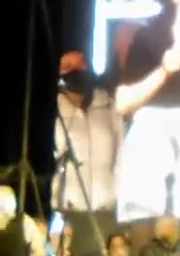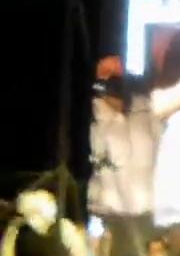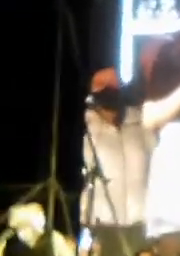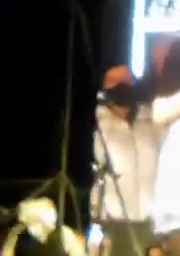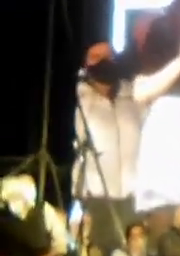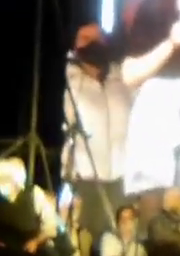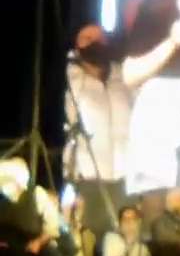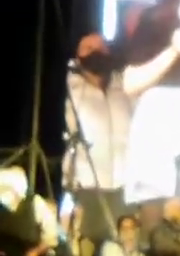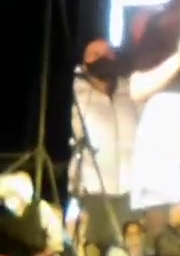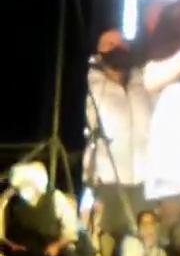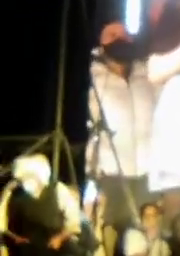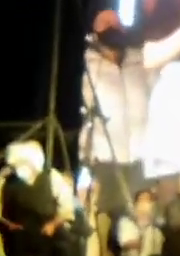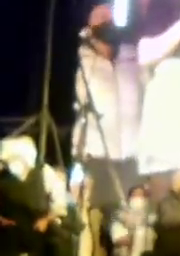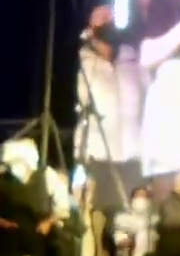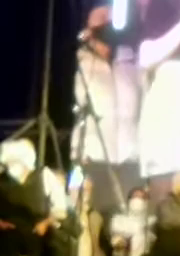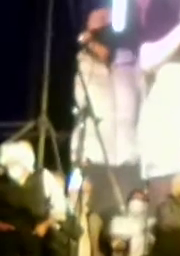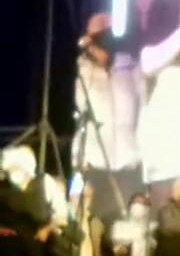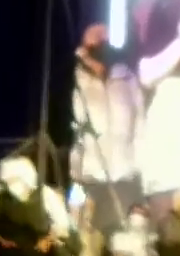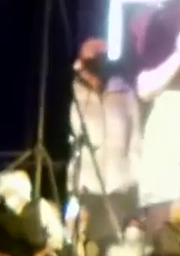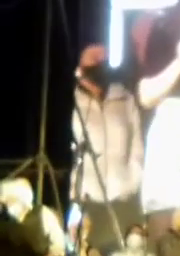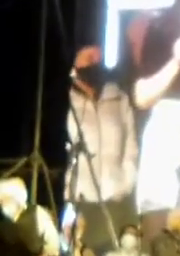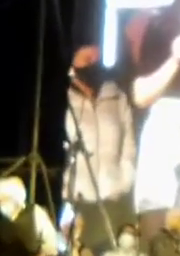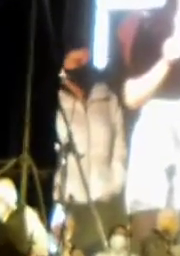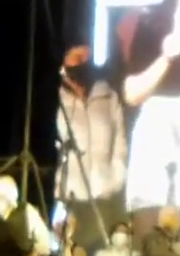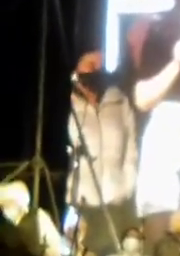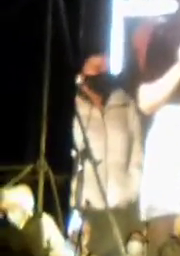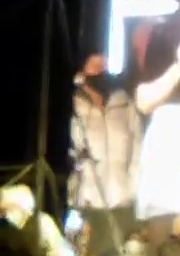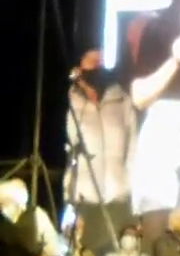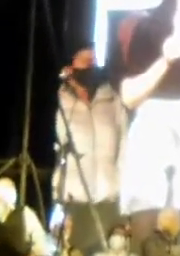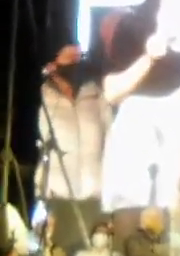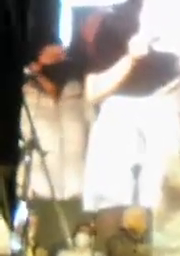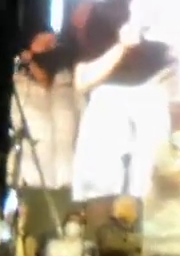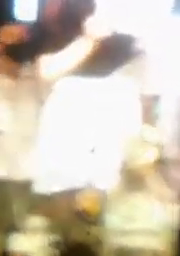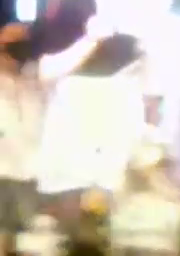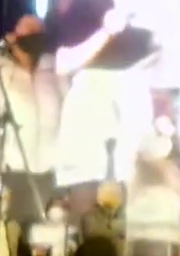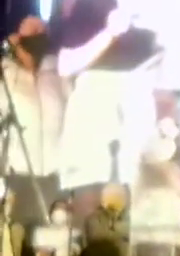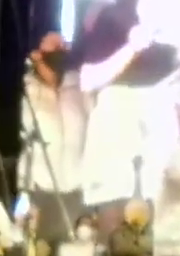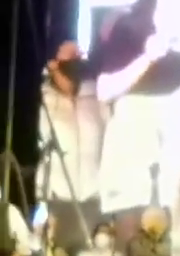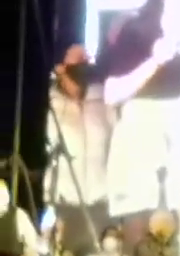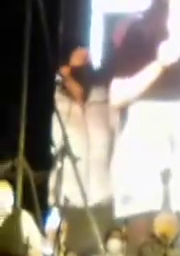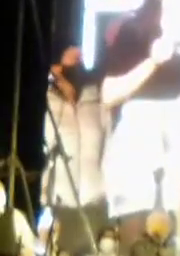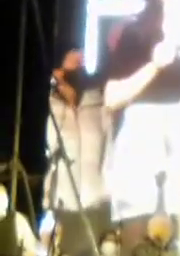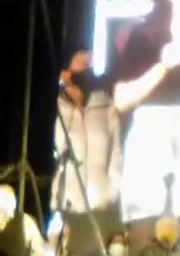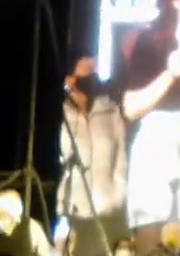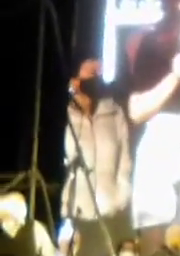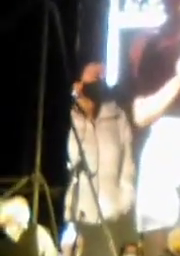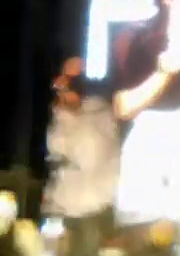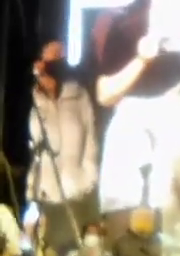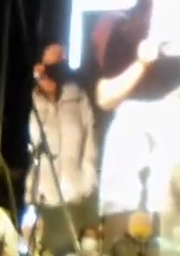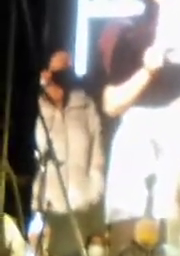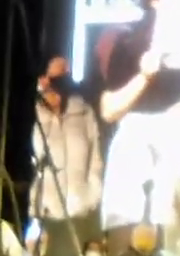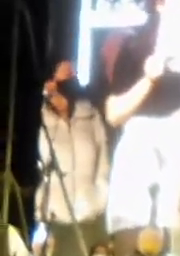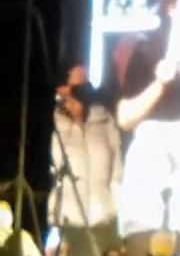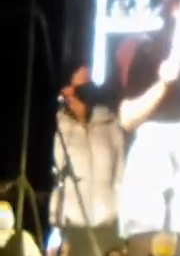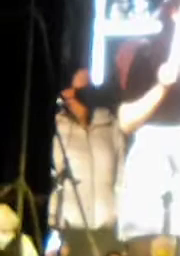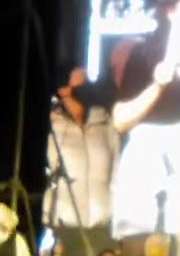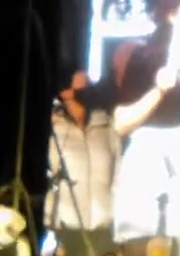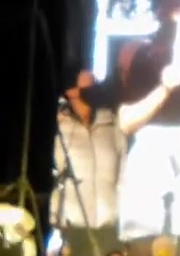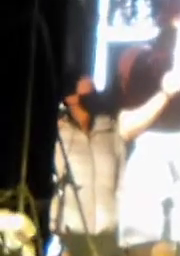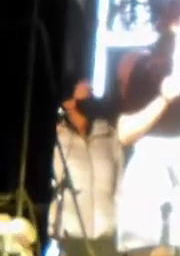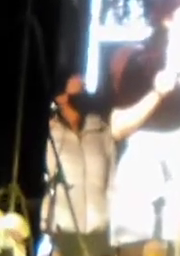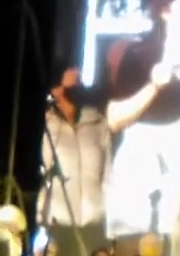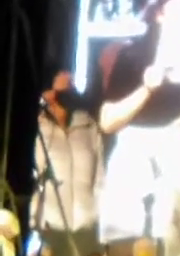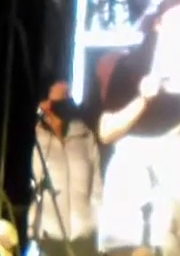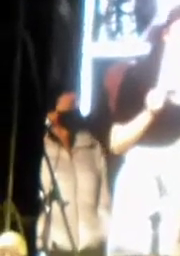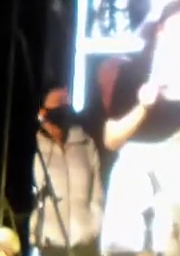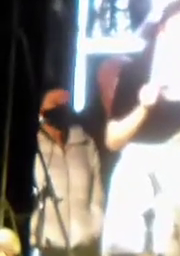Montevideo. También se han conformado múltiples comisiones locales en localidades y zonas. Somos una comisión de puertas